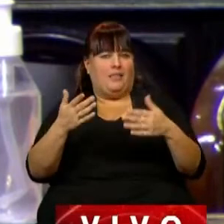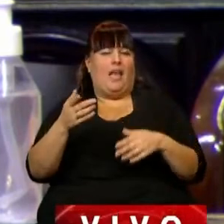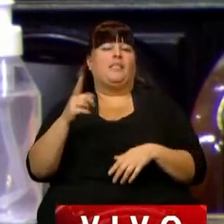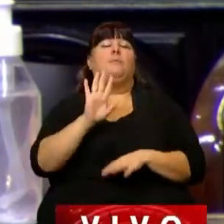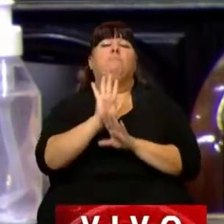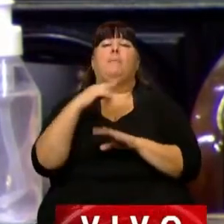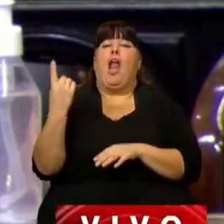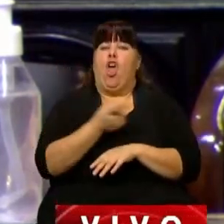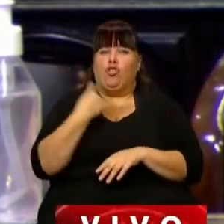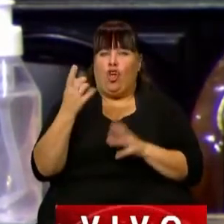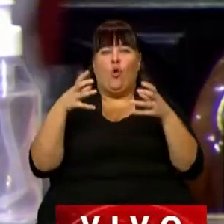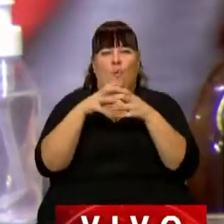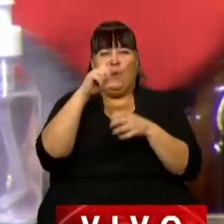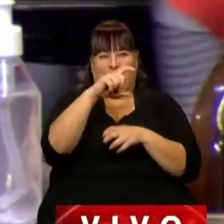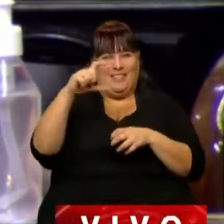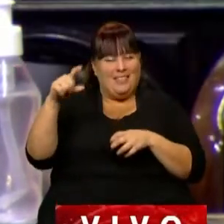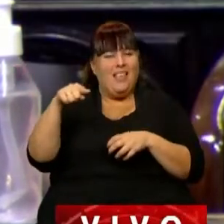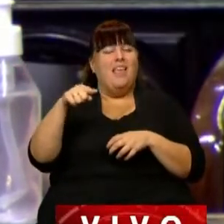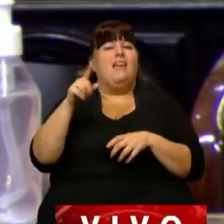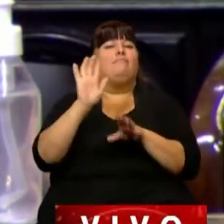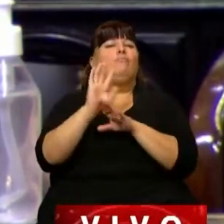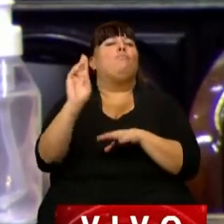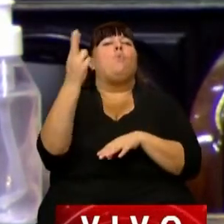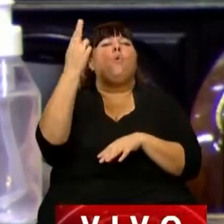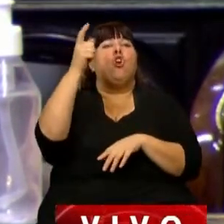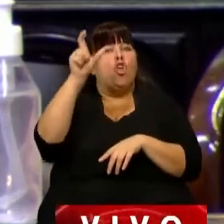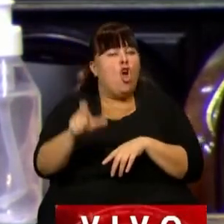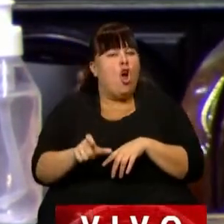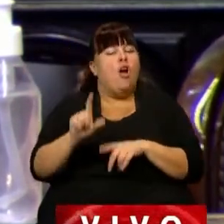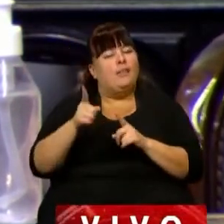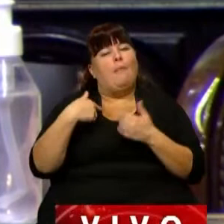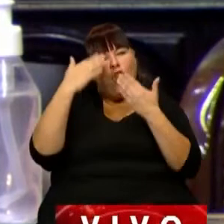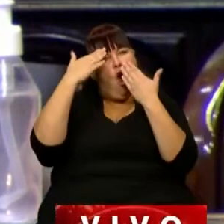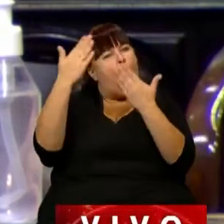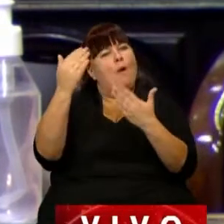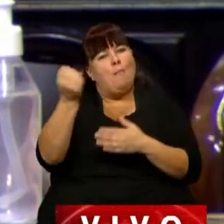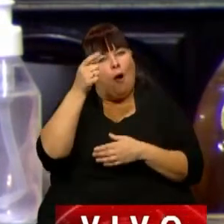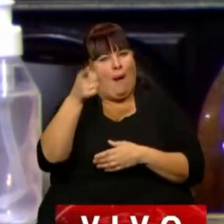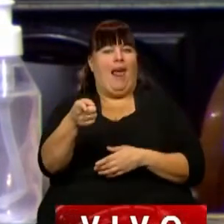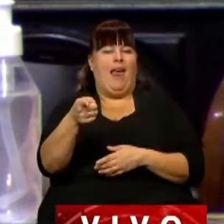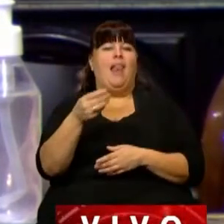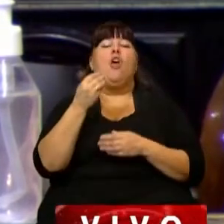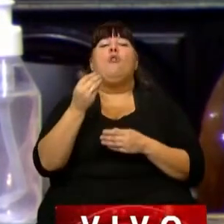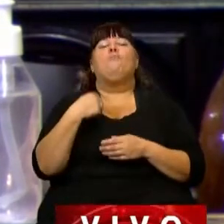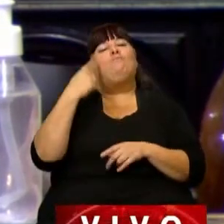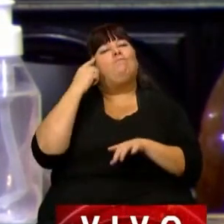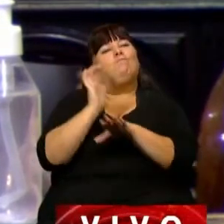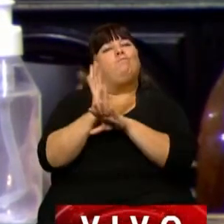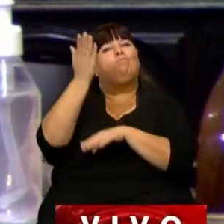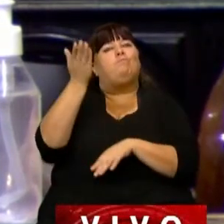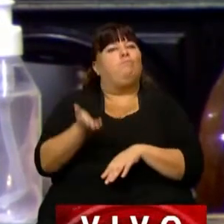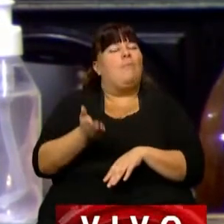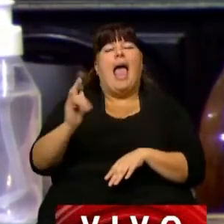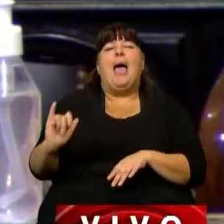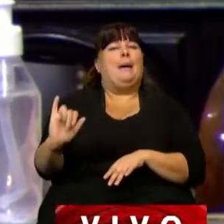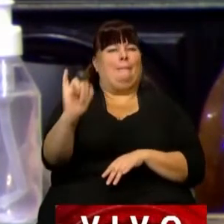Para nosotros, para la corriente clasista y combativa, falleció, y este homenaje está merecido para él, porque lo consideramos